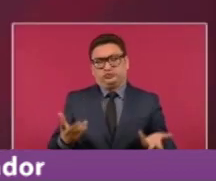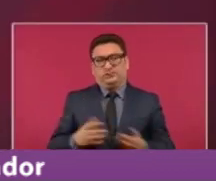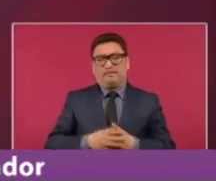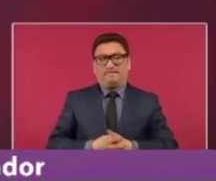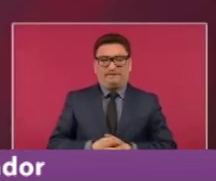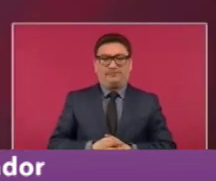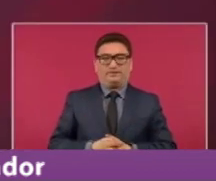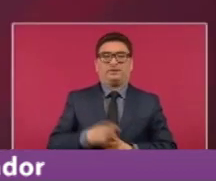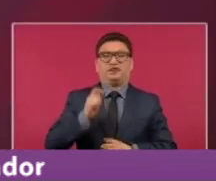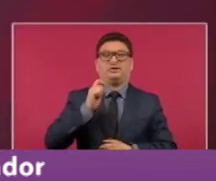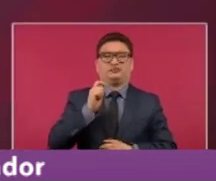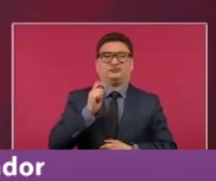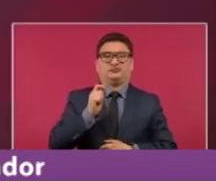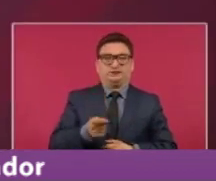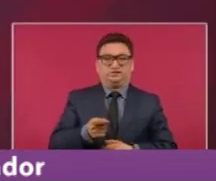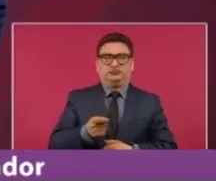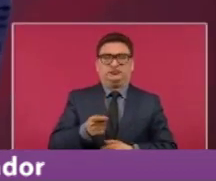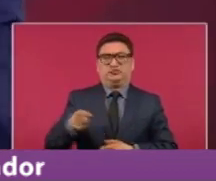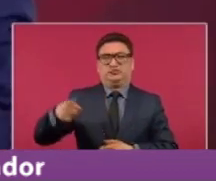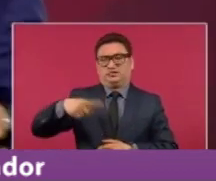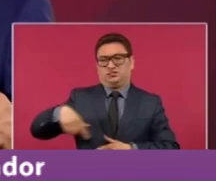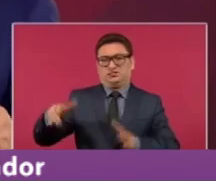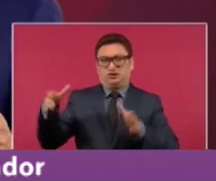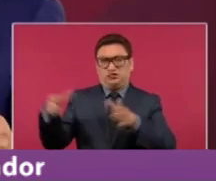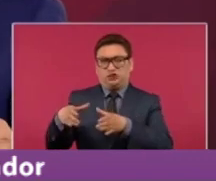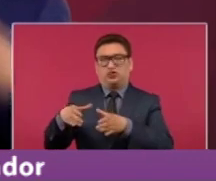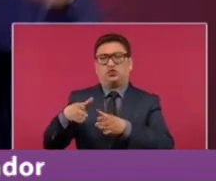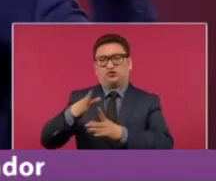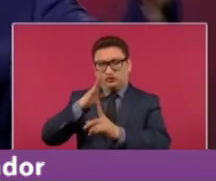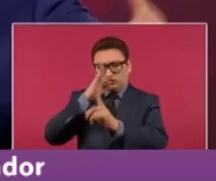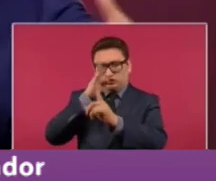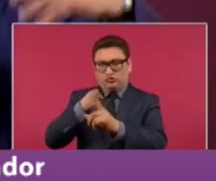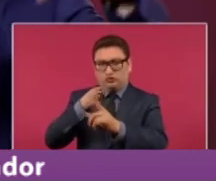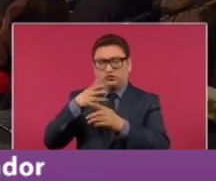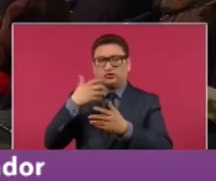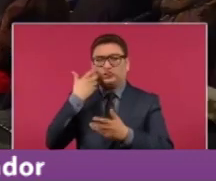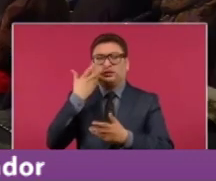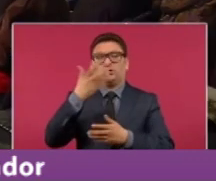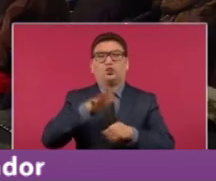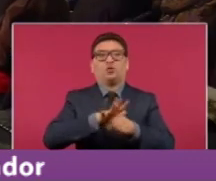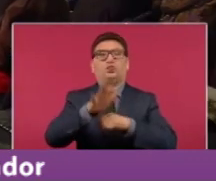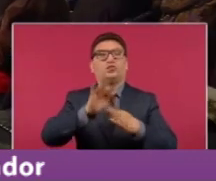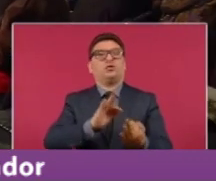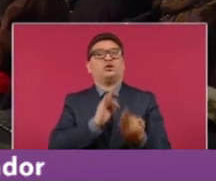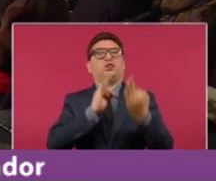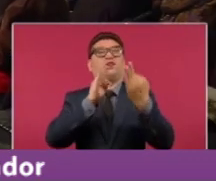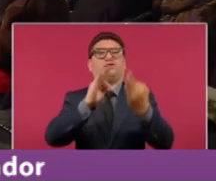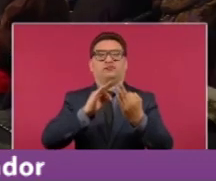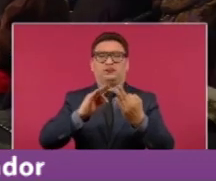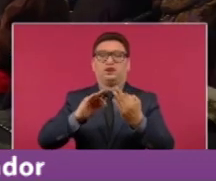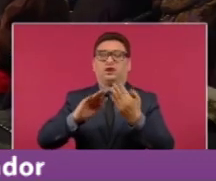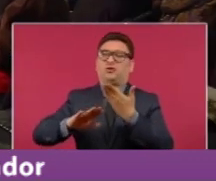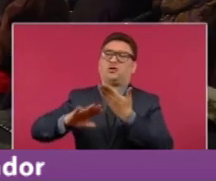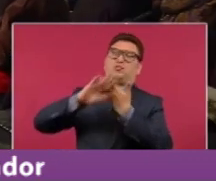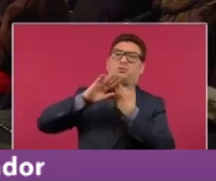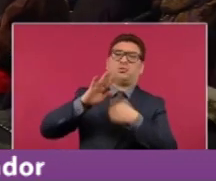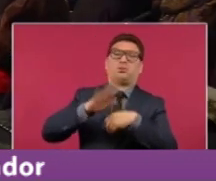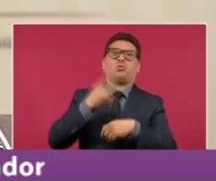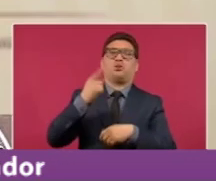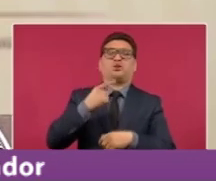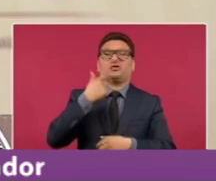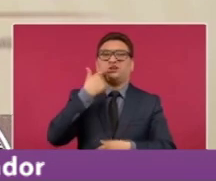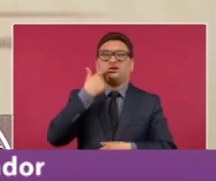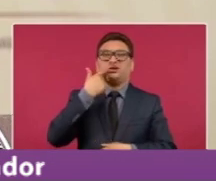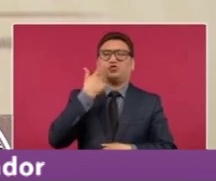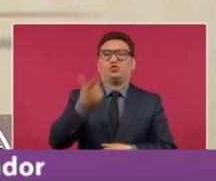no está definido a qué entidad llegaría. Tesla tiene 4 fábricas en Estados Unidos, California, Nevada, Nueva York y Texas, mientras